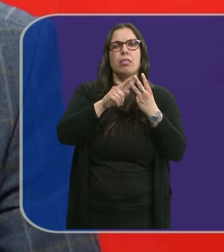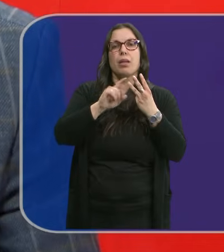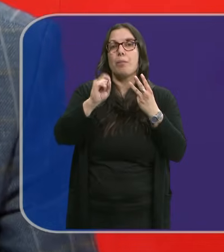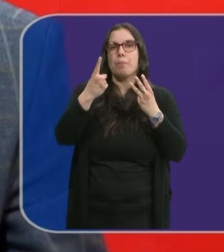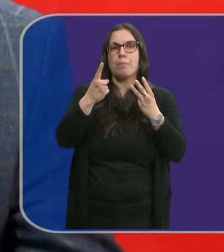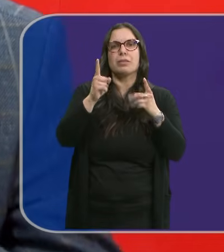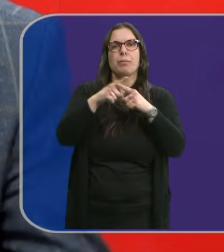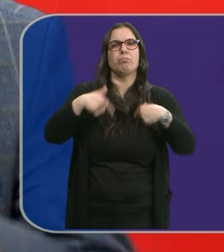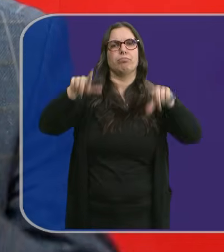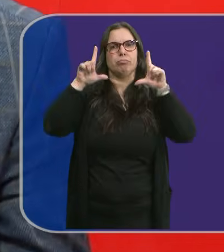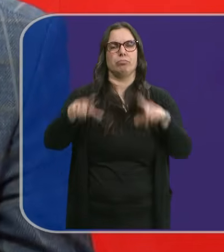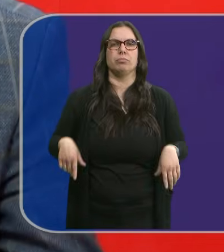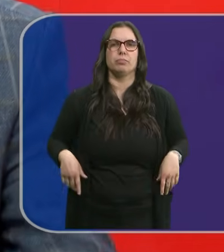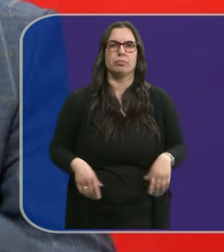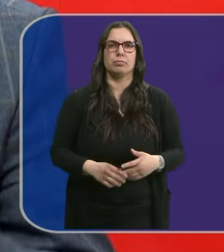todo visibilidad.